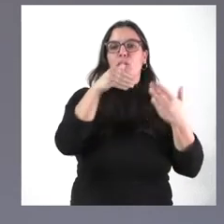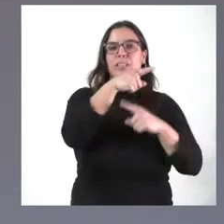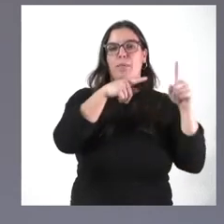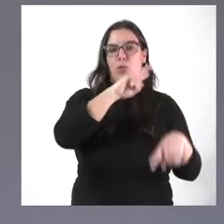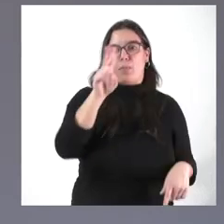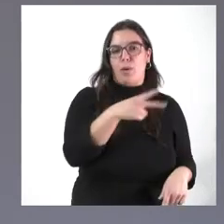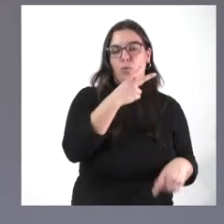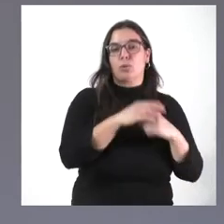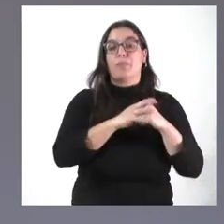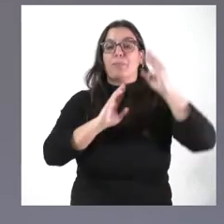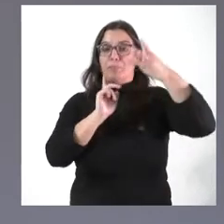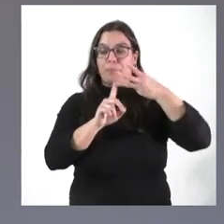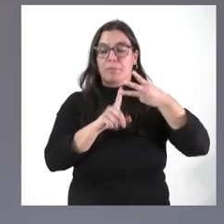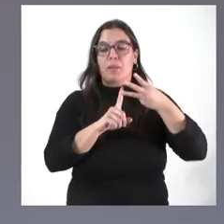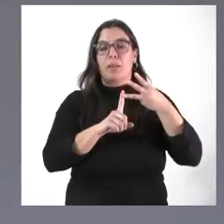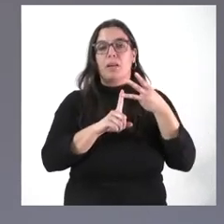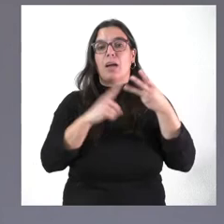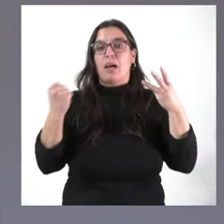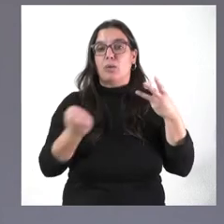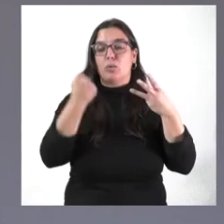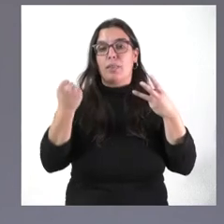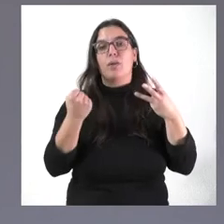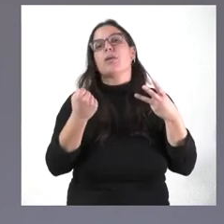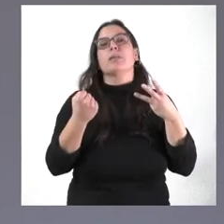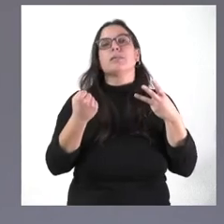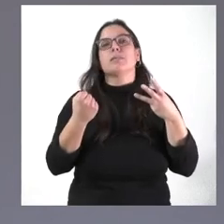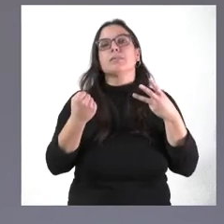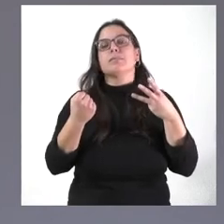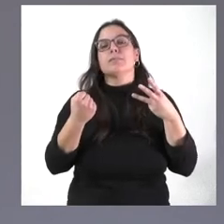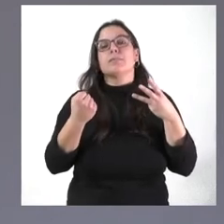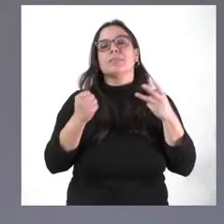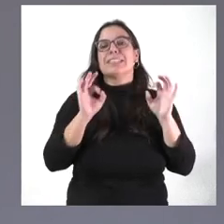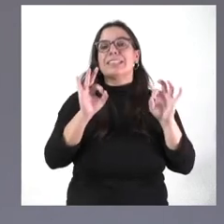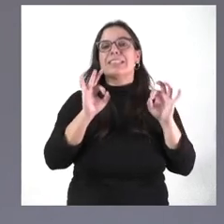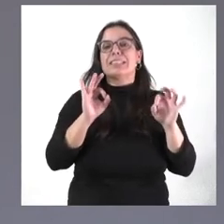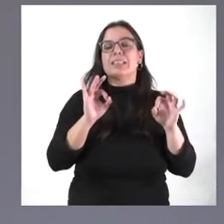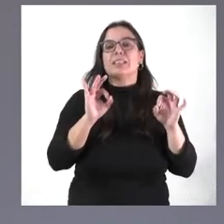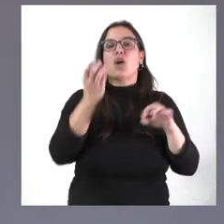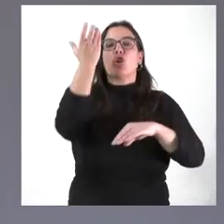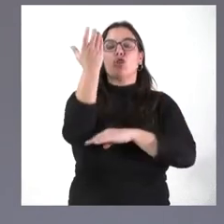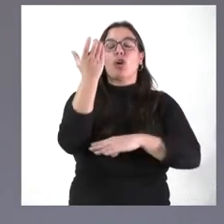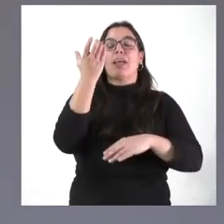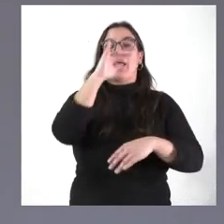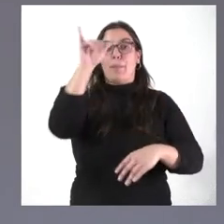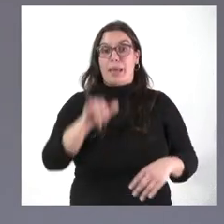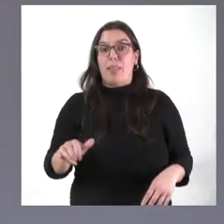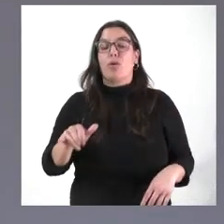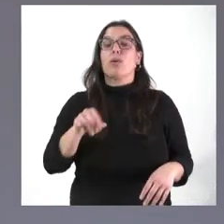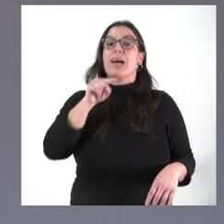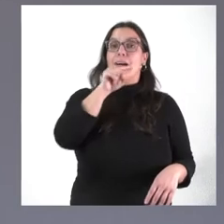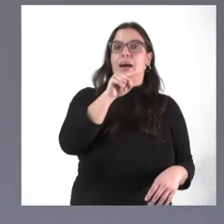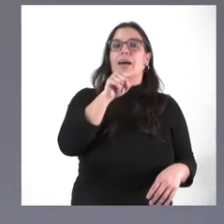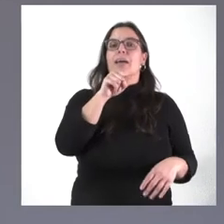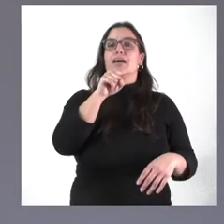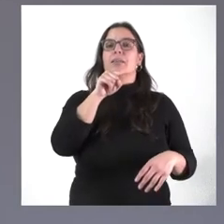y la tercera actuación es en concretamente en torno desviazo y Villa gatón ahí vamos a actuar